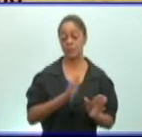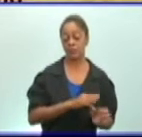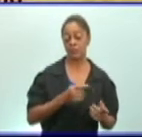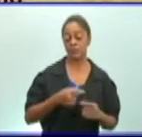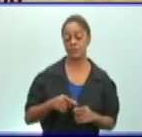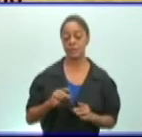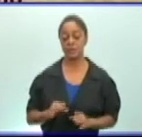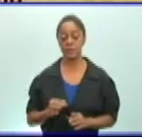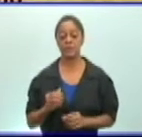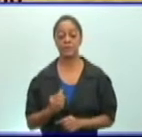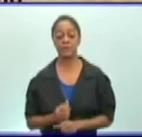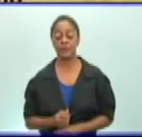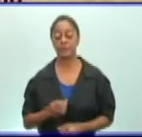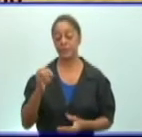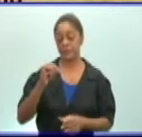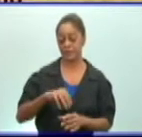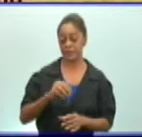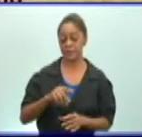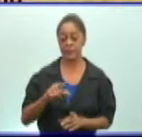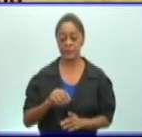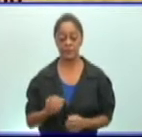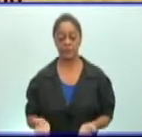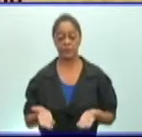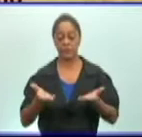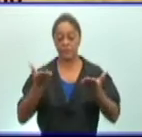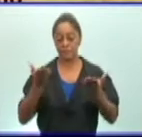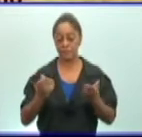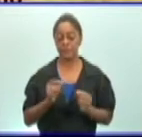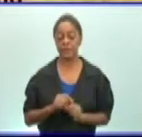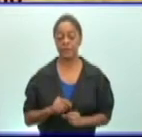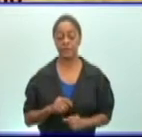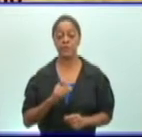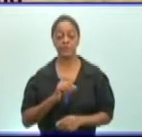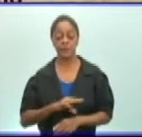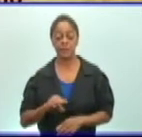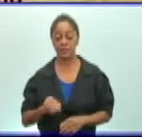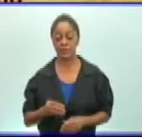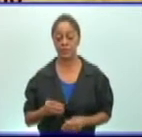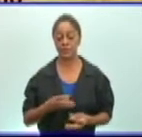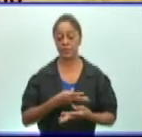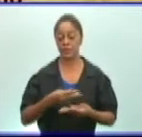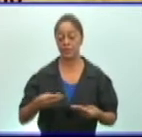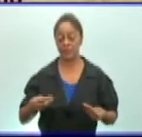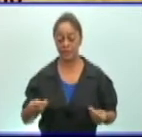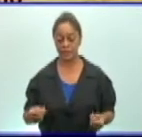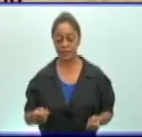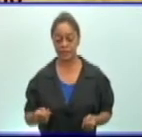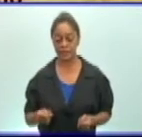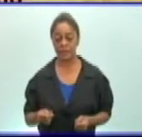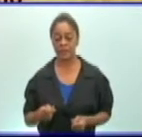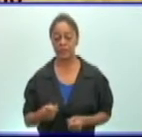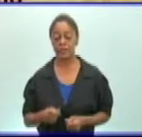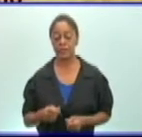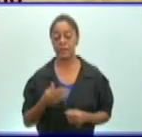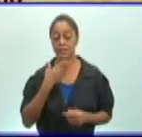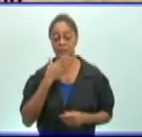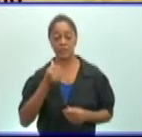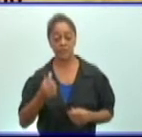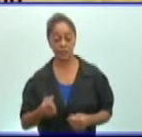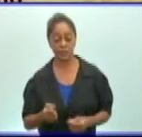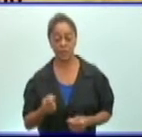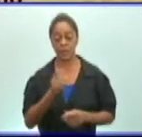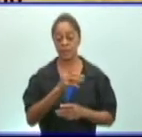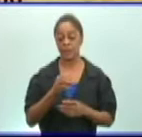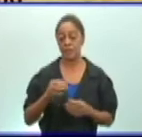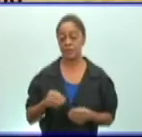otra se va a cultivar. Esto va a permitir un aumento de la productividad en las tierras griegas, que como dije no eran tan fértiles, ni tenían limo,